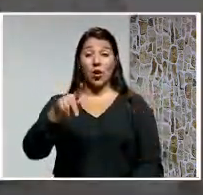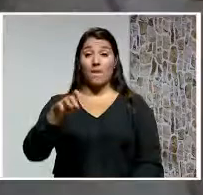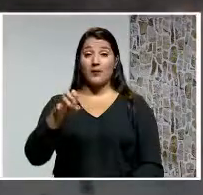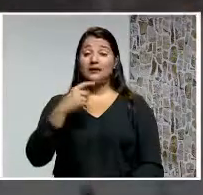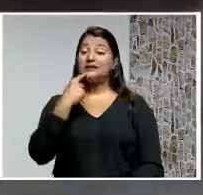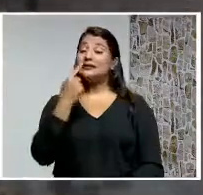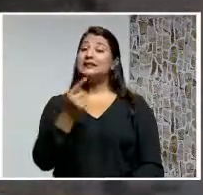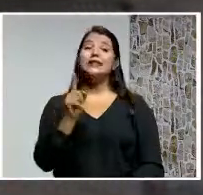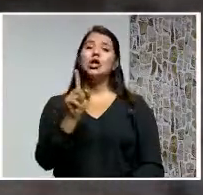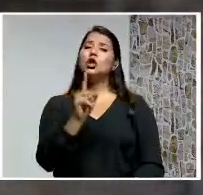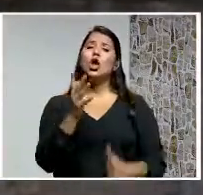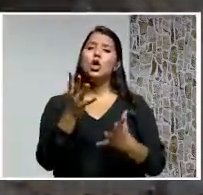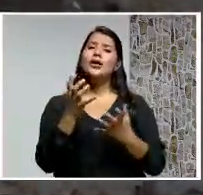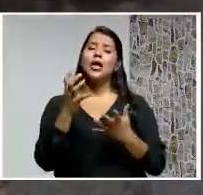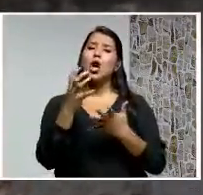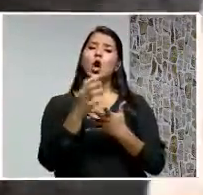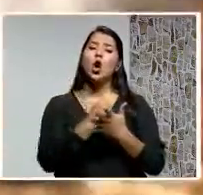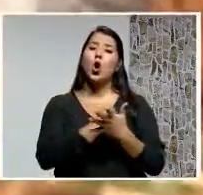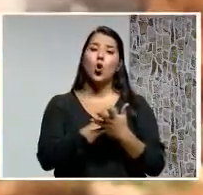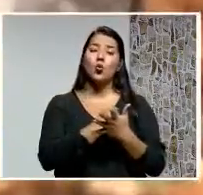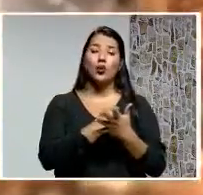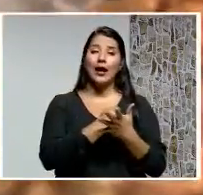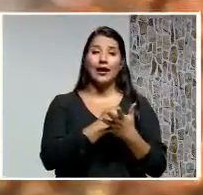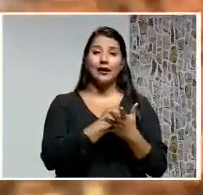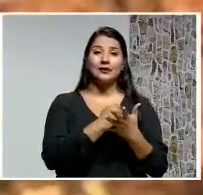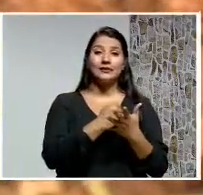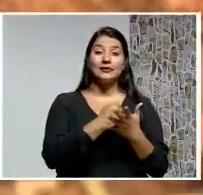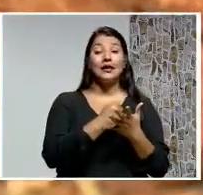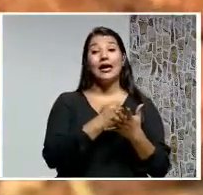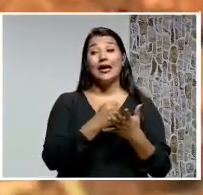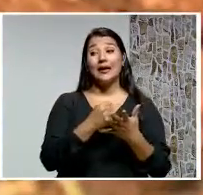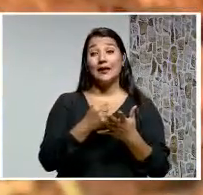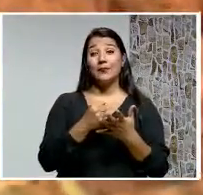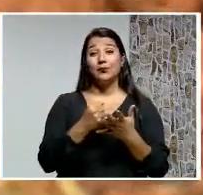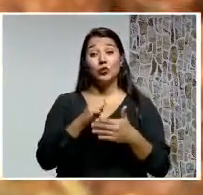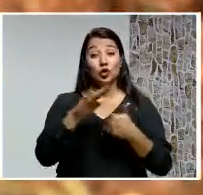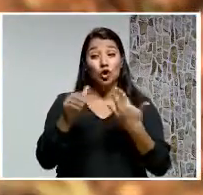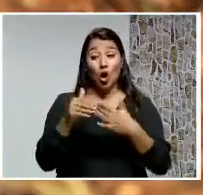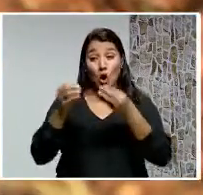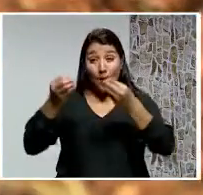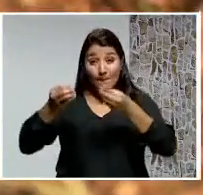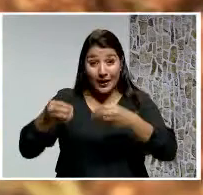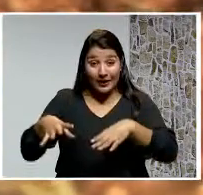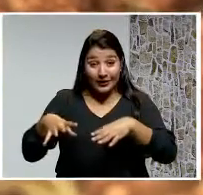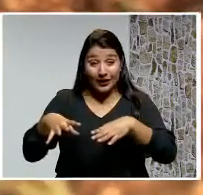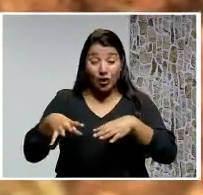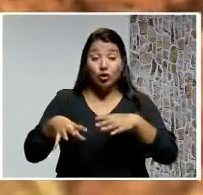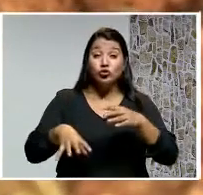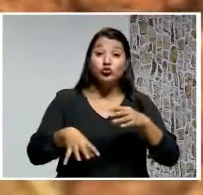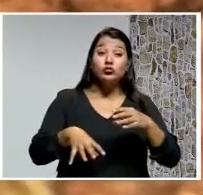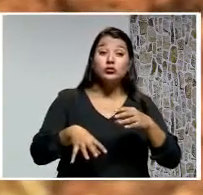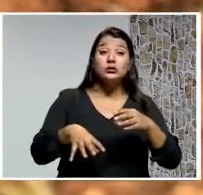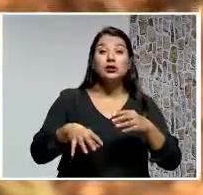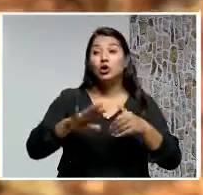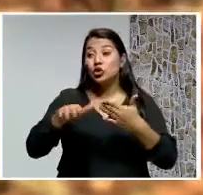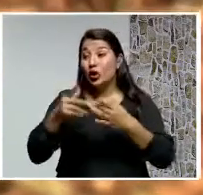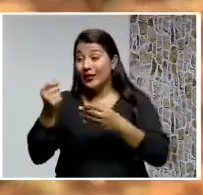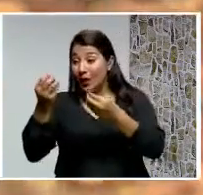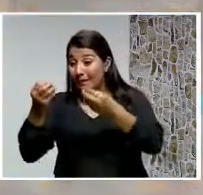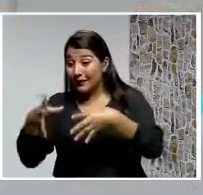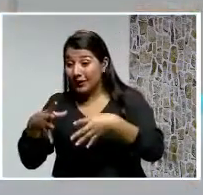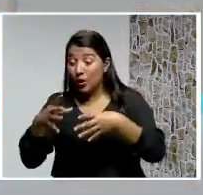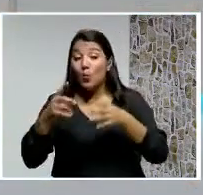que tengan intención de cobrar mediante la tarifa el monto de lo perdido en cada uno de los robos en estos últimos